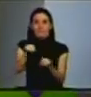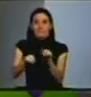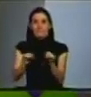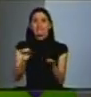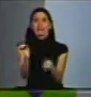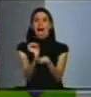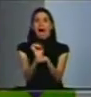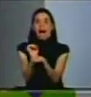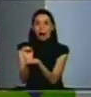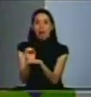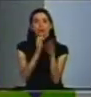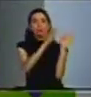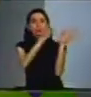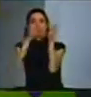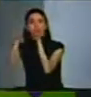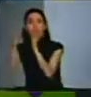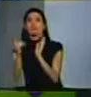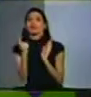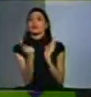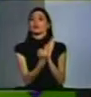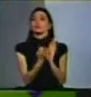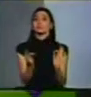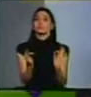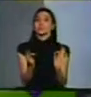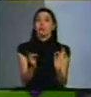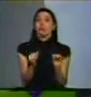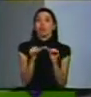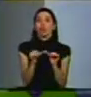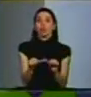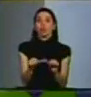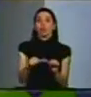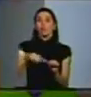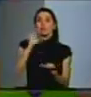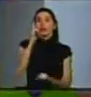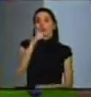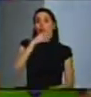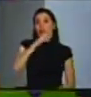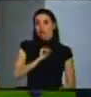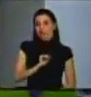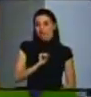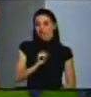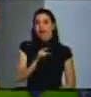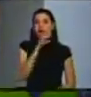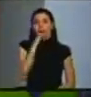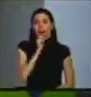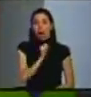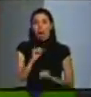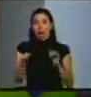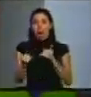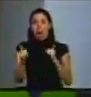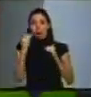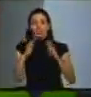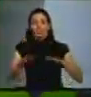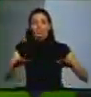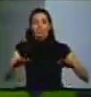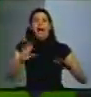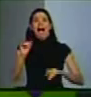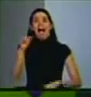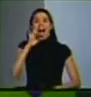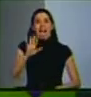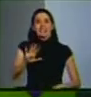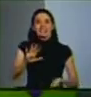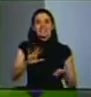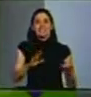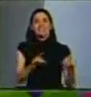bicicletas, autos, entre otros, pero con un sello especial, prometen durar más de una Navidad. Dicen que resisten el trato descuidado tan propio